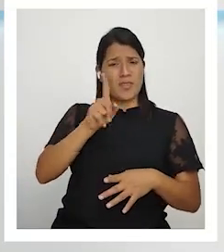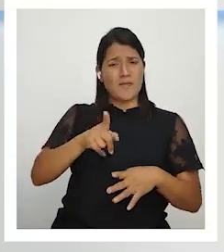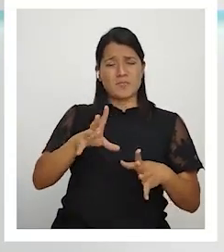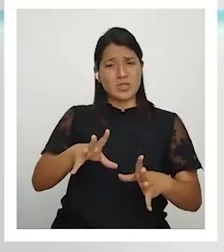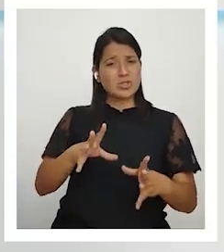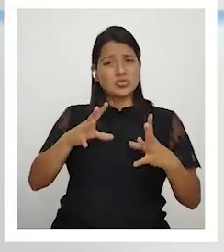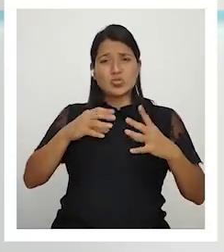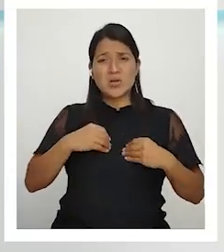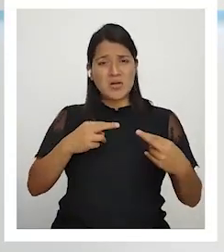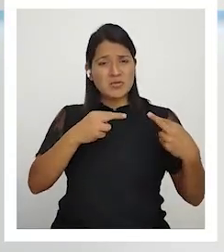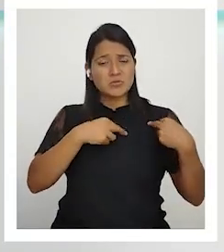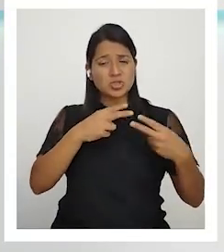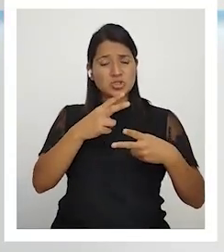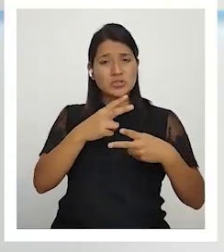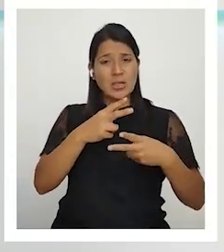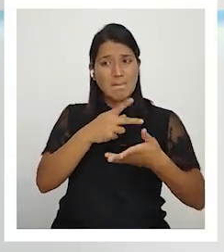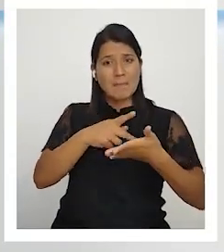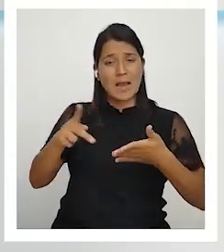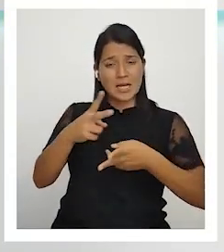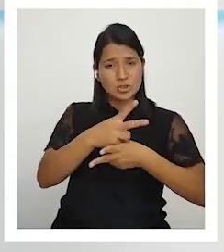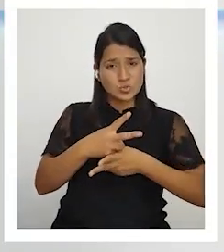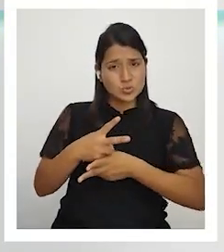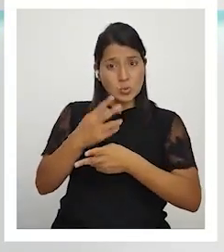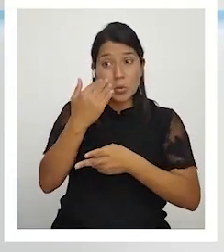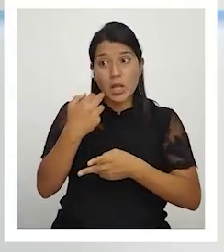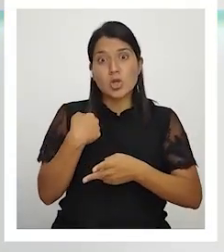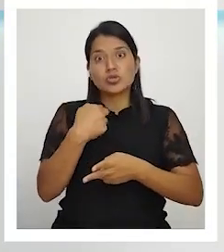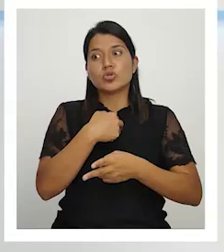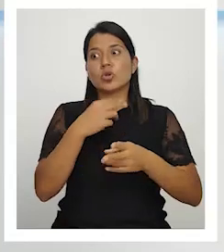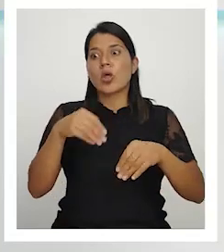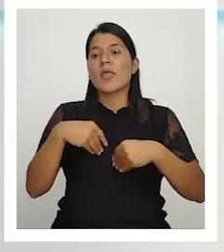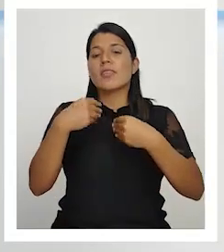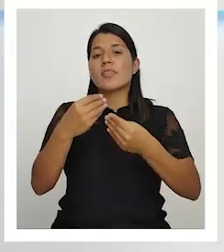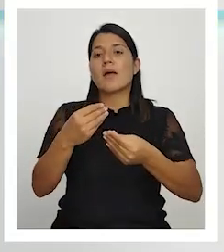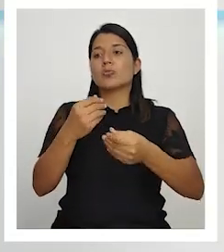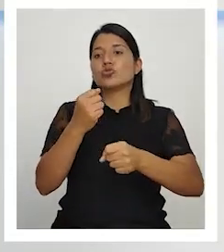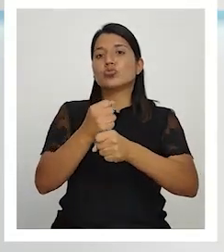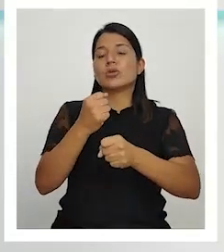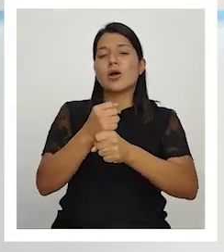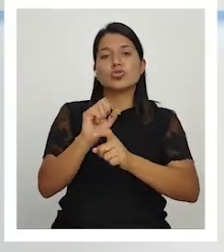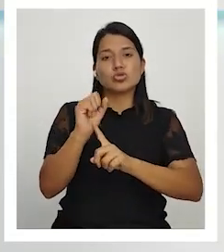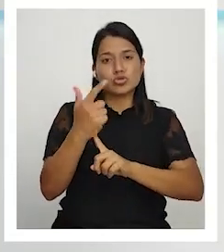social que le permita a la gente tener bienestar social y le permita a la gente sustentar